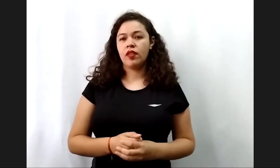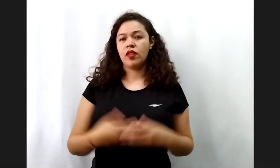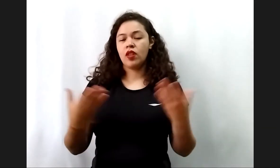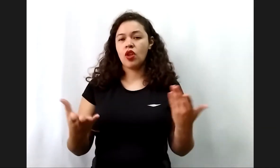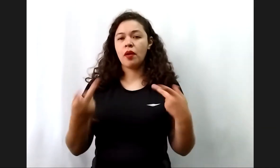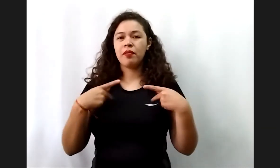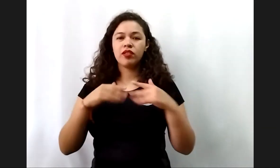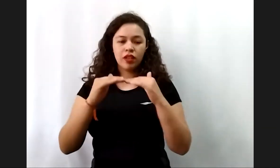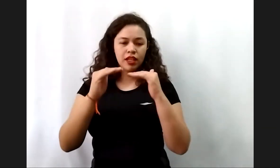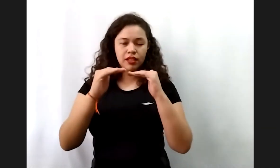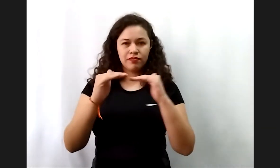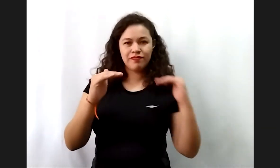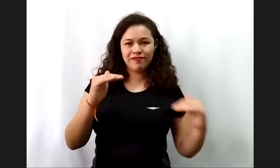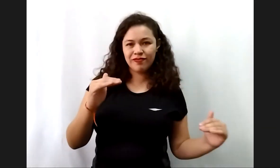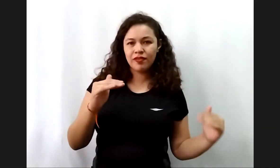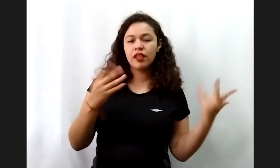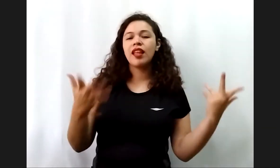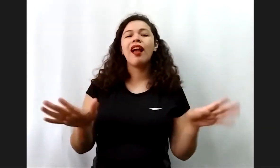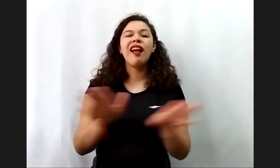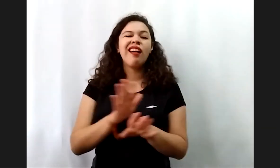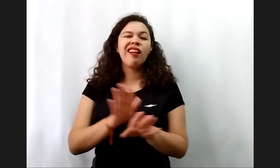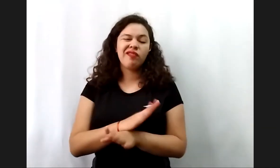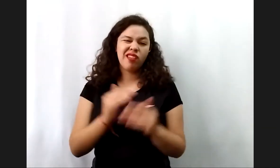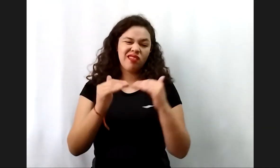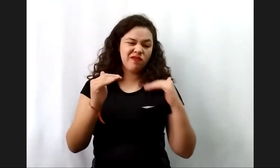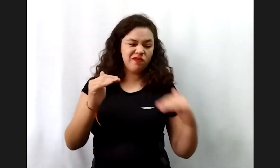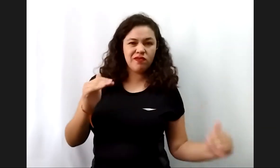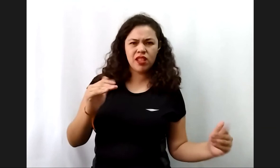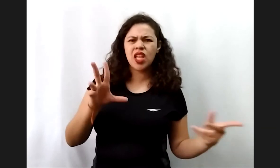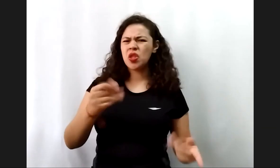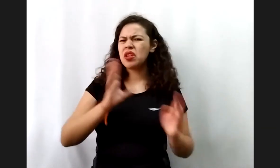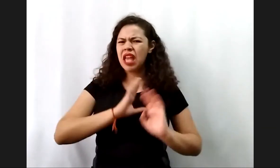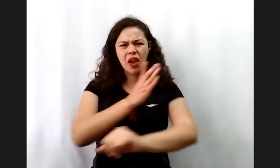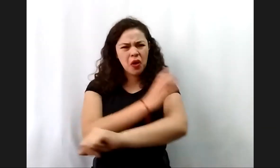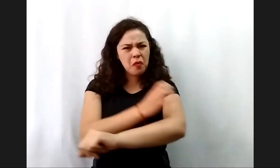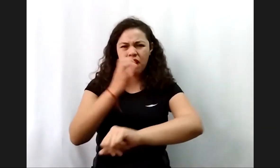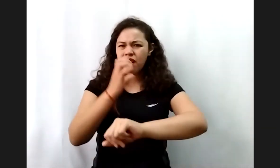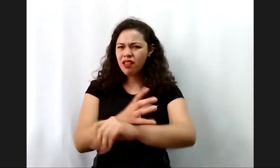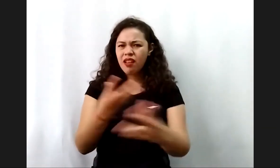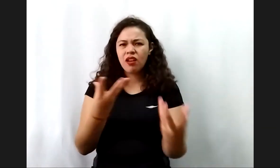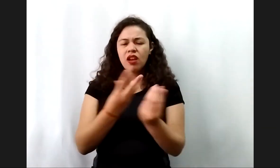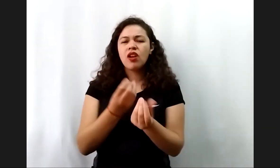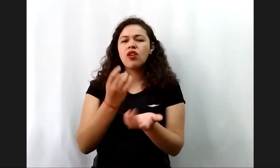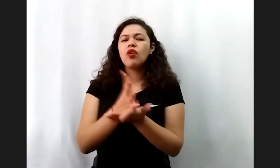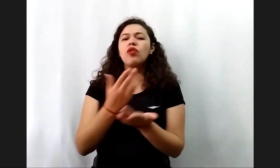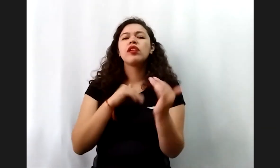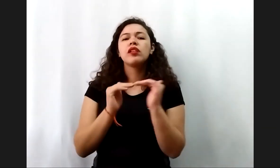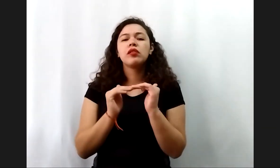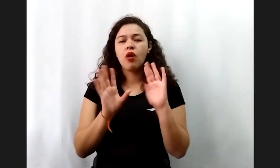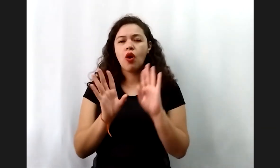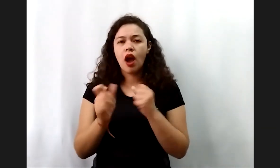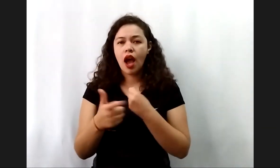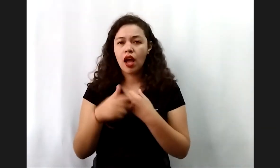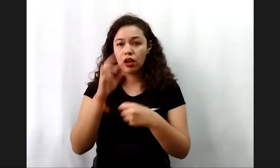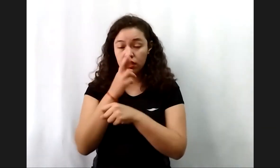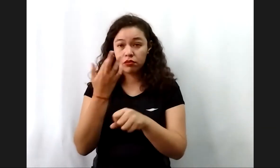subordinados, cambiar ese chip de subordinados. Son mis colaboradores, tú solamente tienes una posición y una función que no